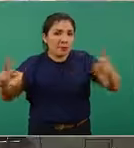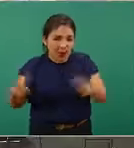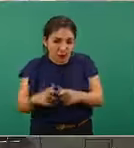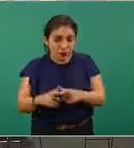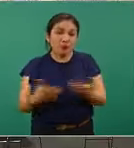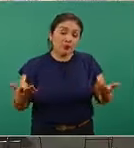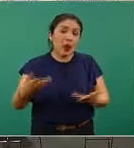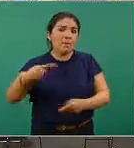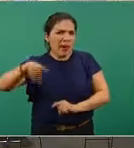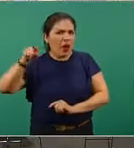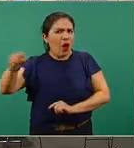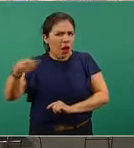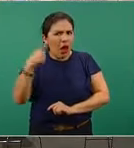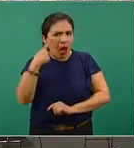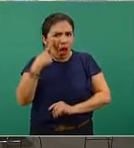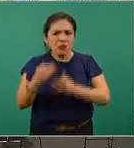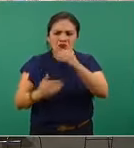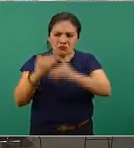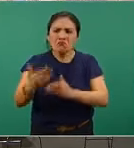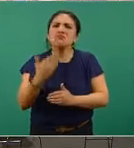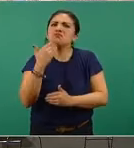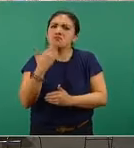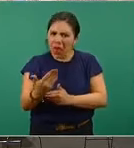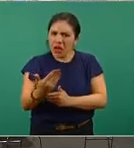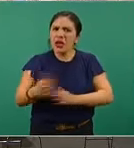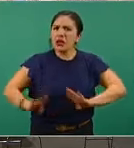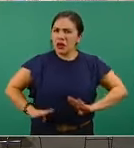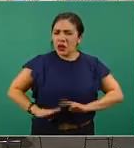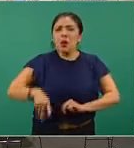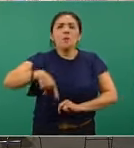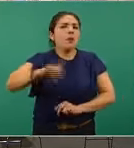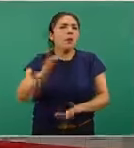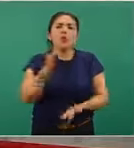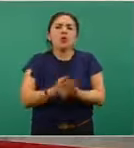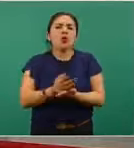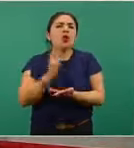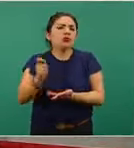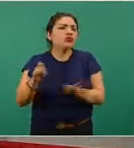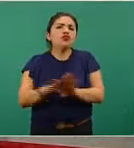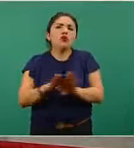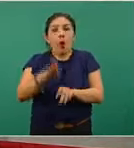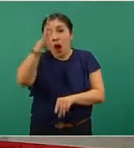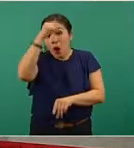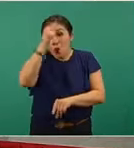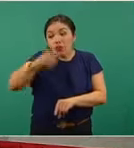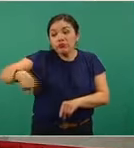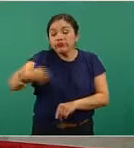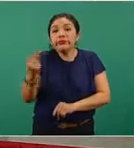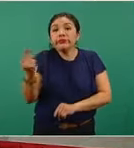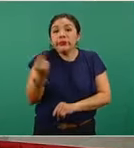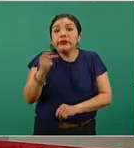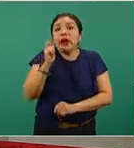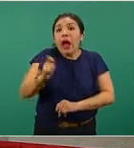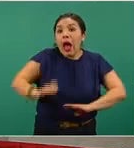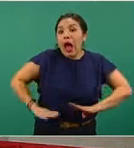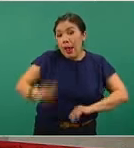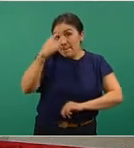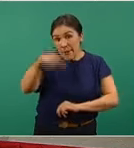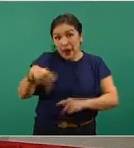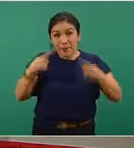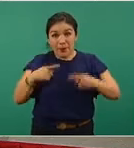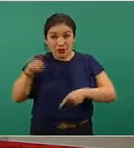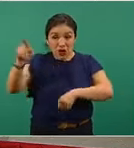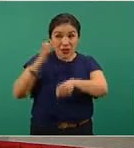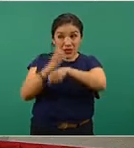general sus indicadores van por muy buen avance y simplemente hay que ir al ritmo que se requiera para que las y los